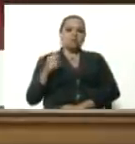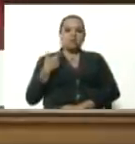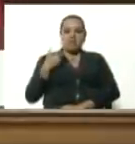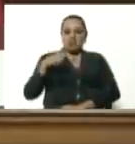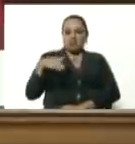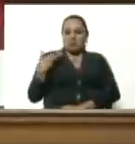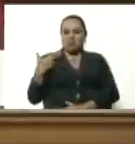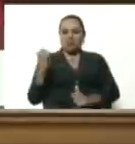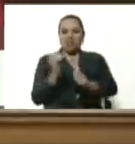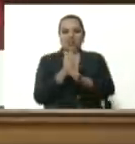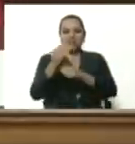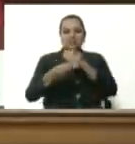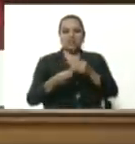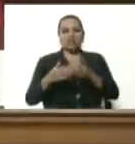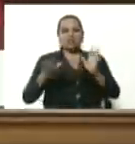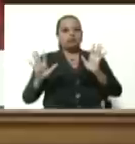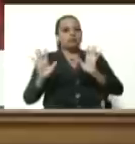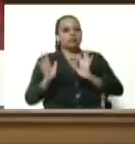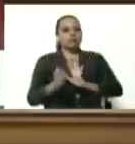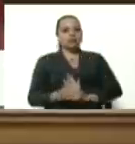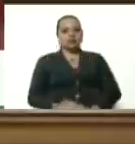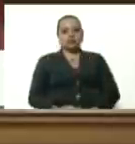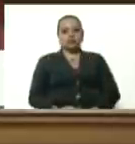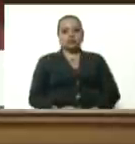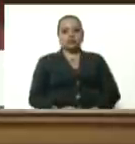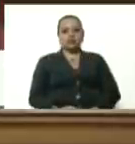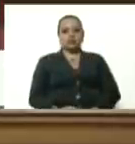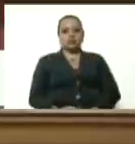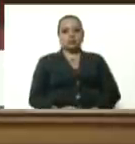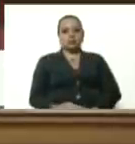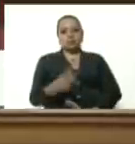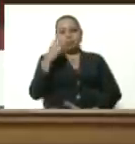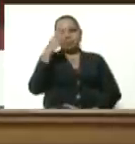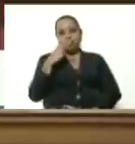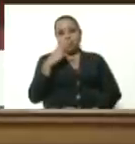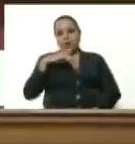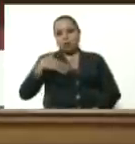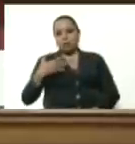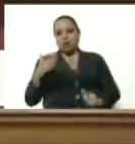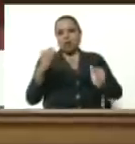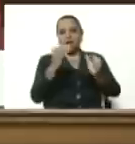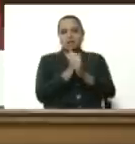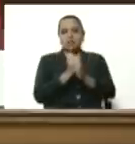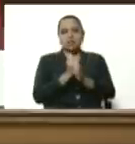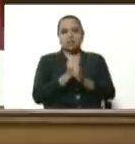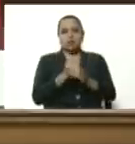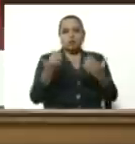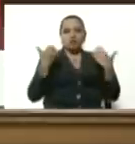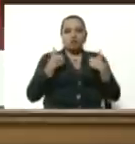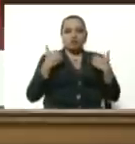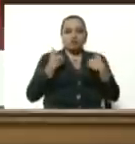logré. Pobre de aquel que trata de alcanzar gloria con los hechos de los demás.